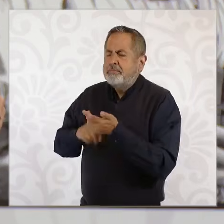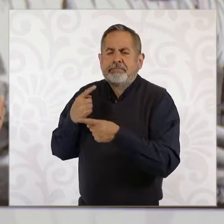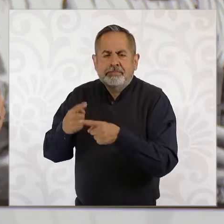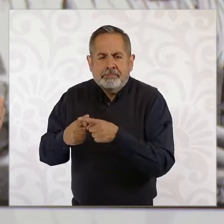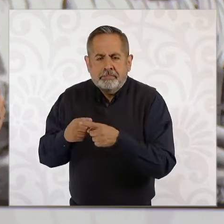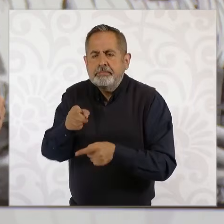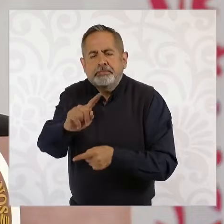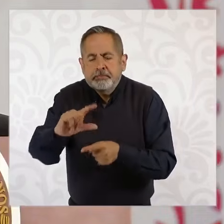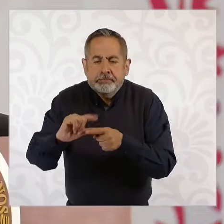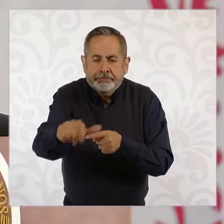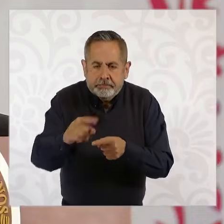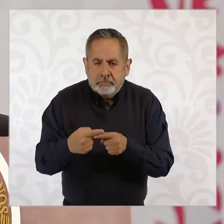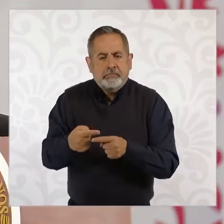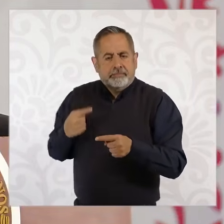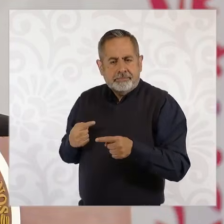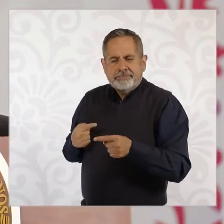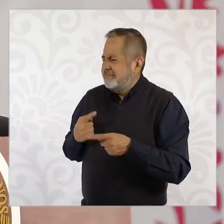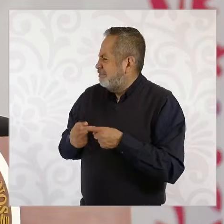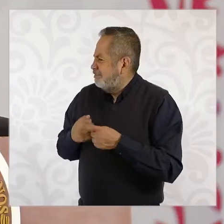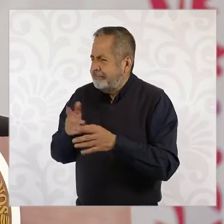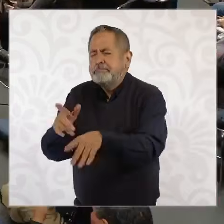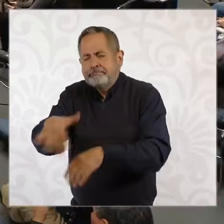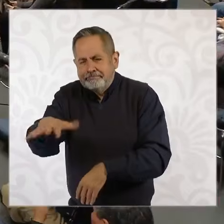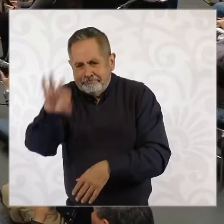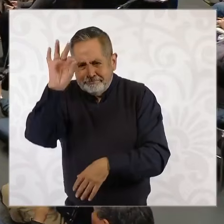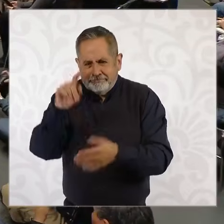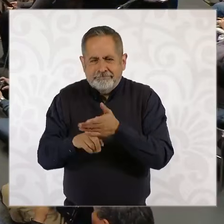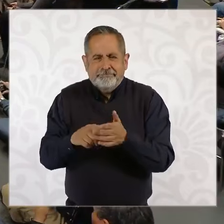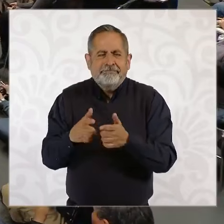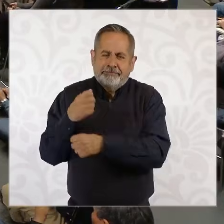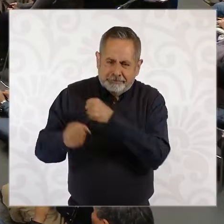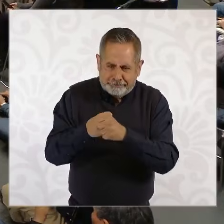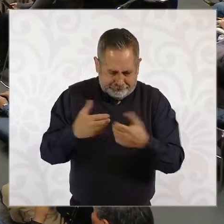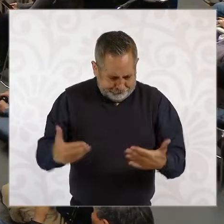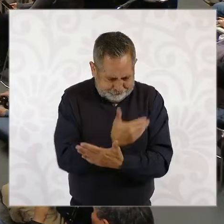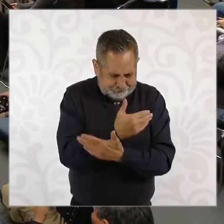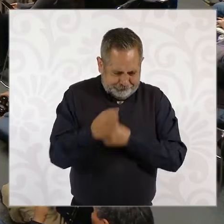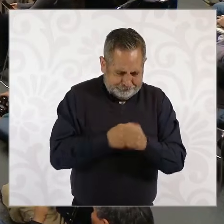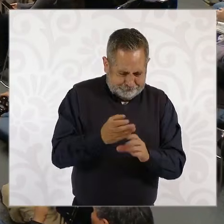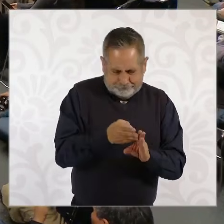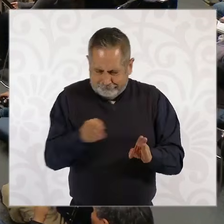es después, antes. A ver, búscale ahí desde qué generación a qué generación.